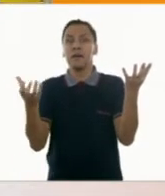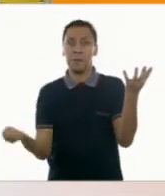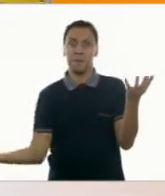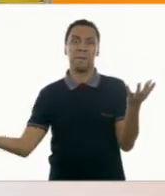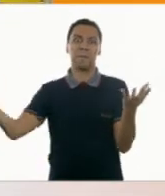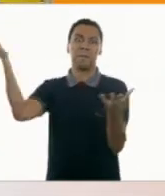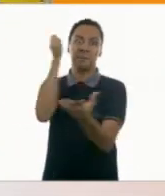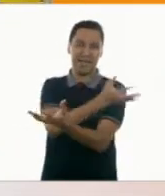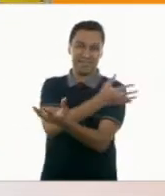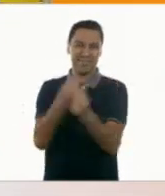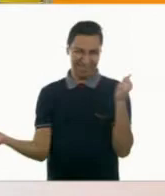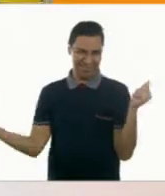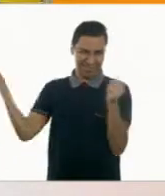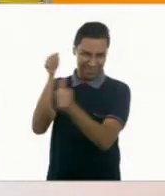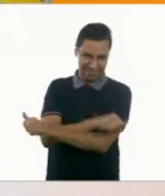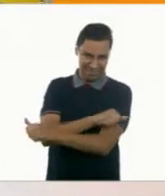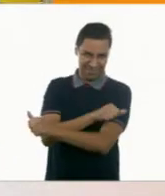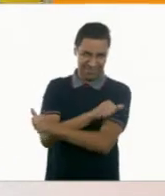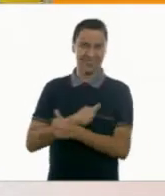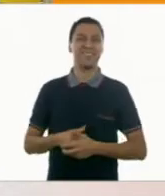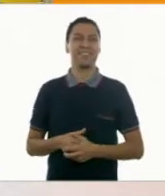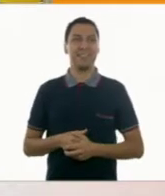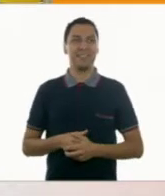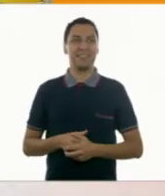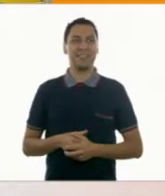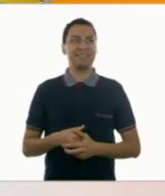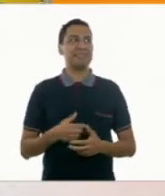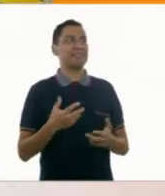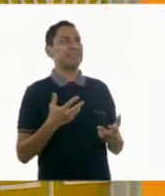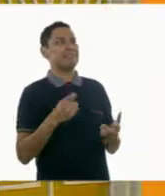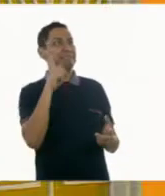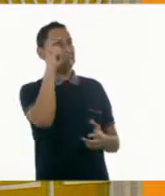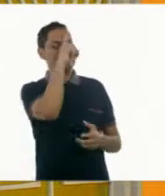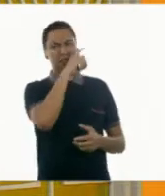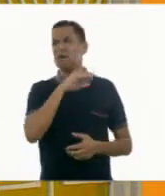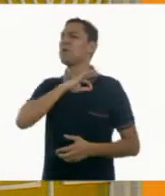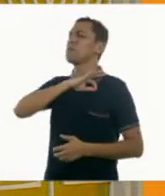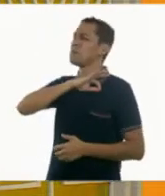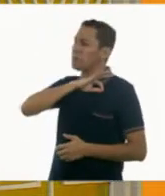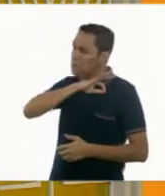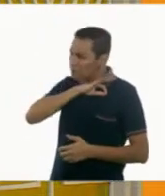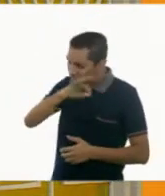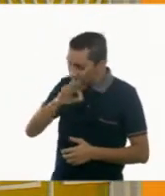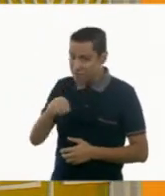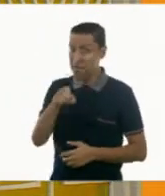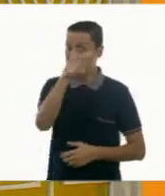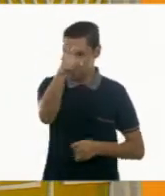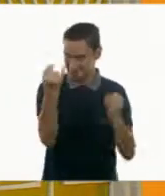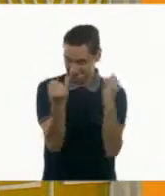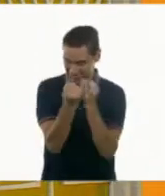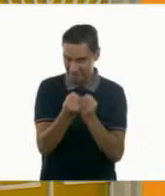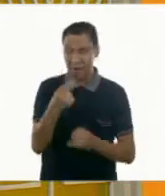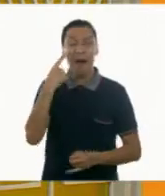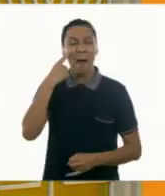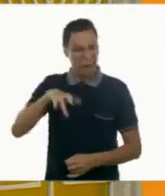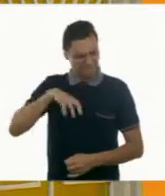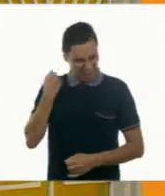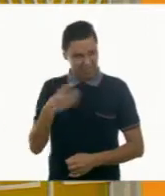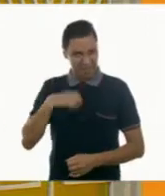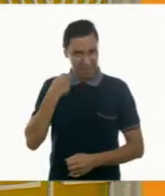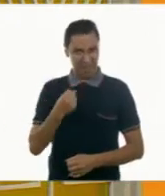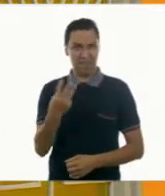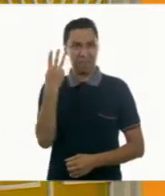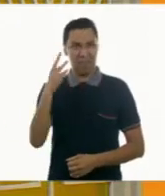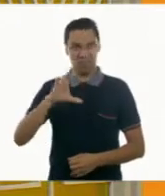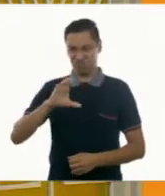pasar a un lado como lo que estábamos haciendo. No. Sí, sí puedes. Vamos a intentarlo en casa. Inténtalo en casa. Con tres calcetas.